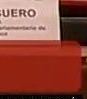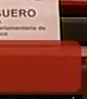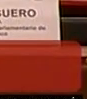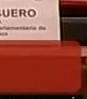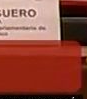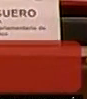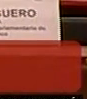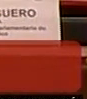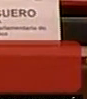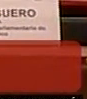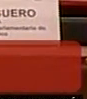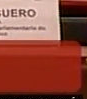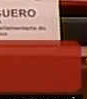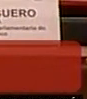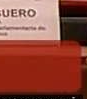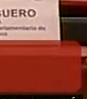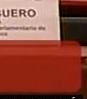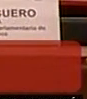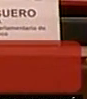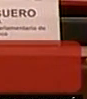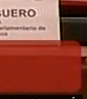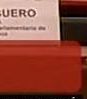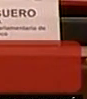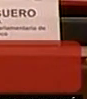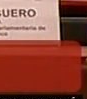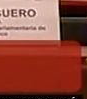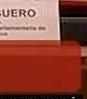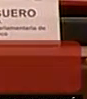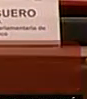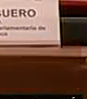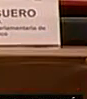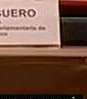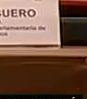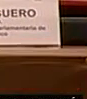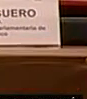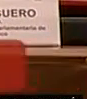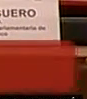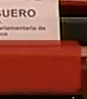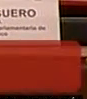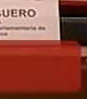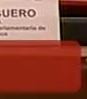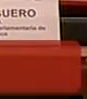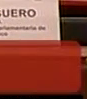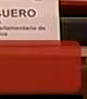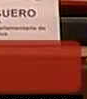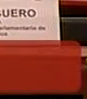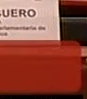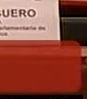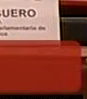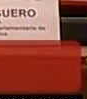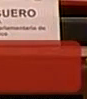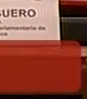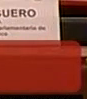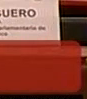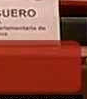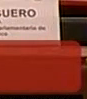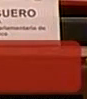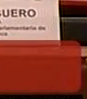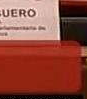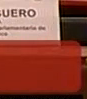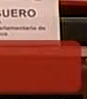somos las mejores economías realmente de la región. El Producto Bruto Interno entre los cuatro países es